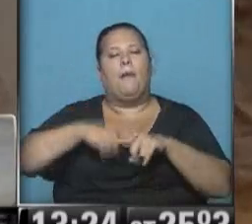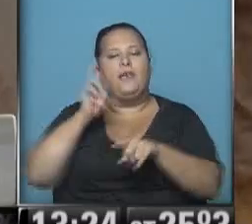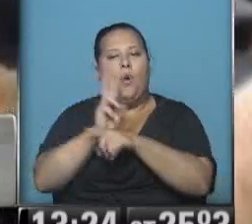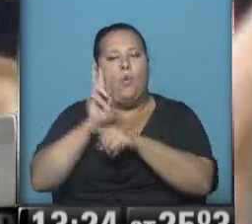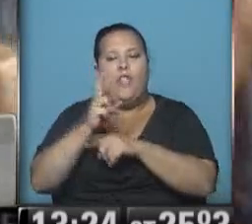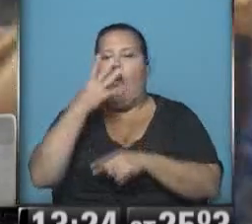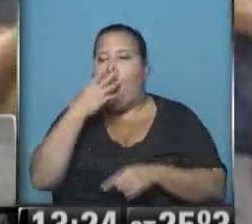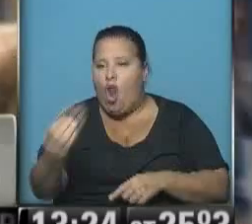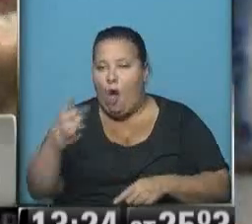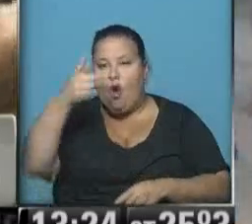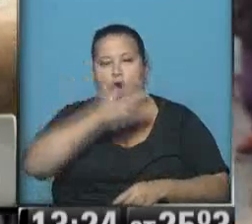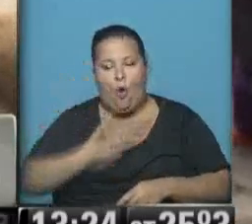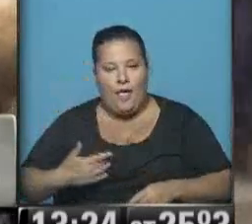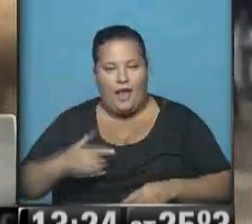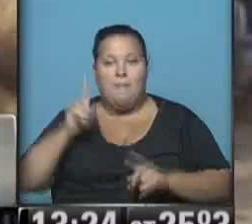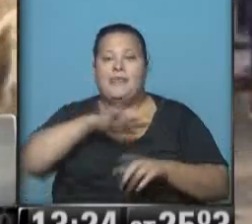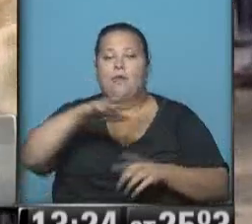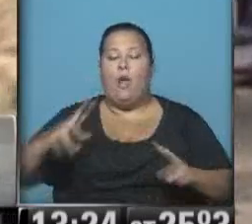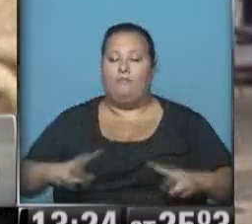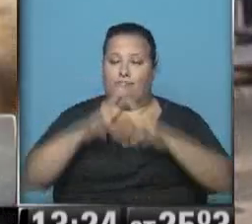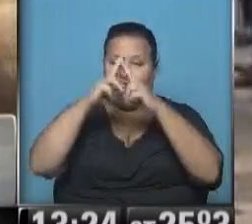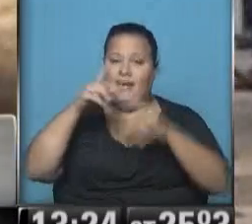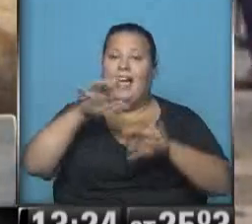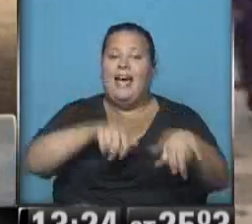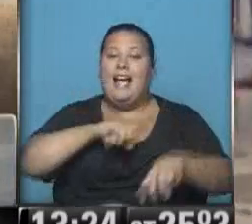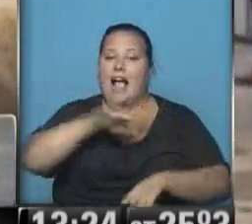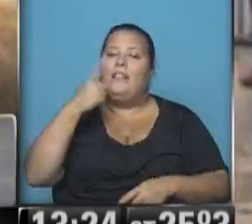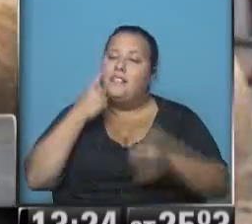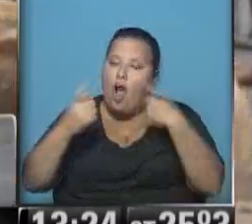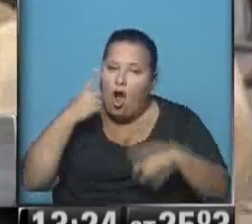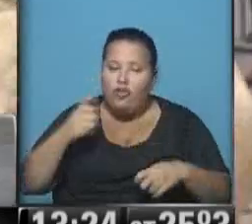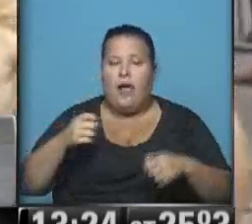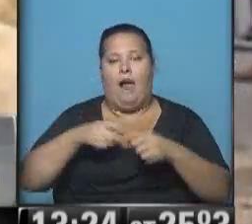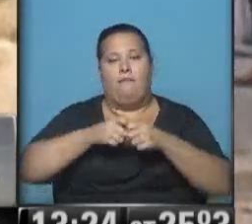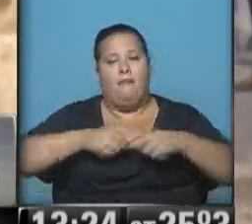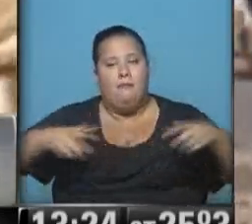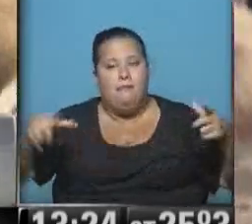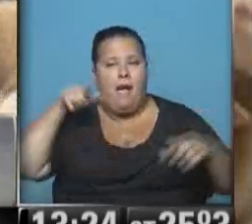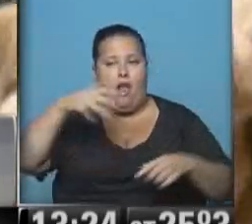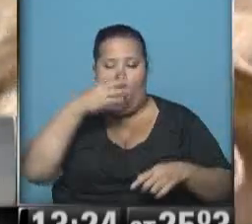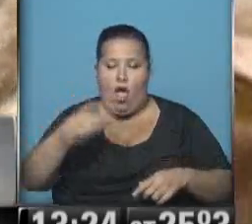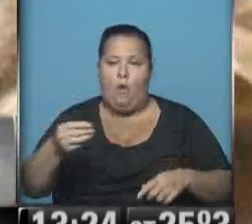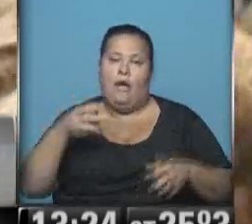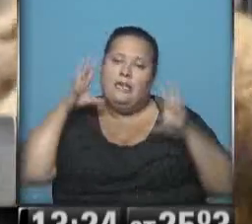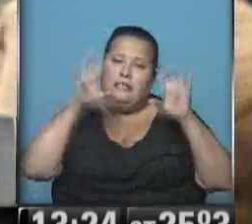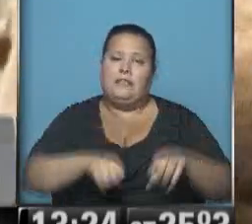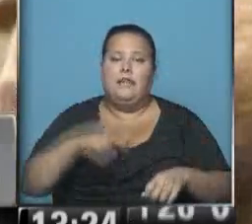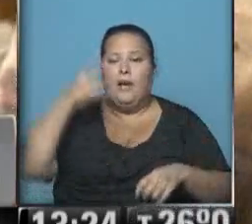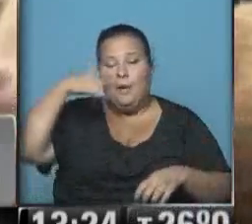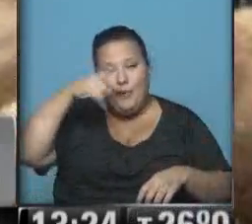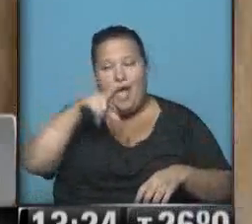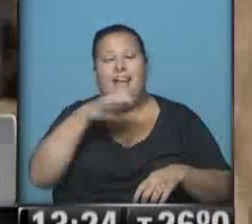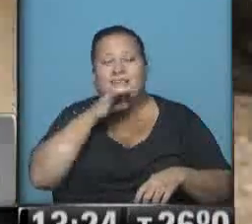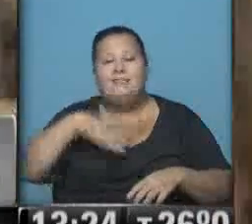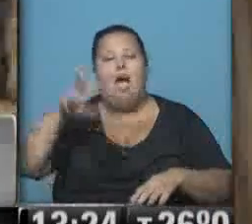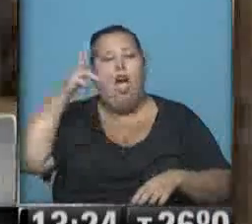de lobos del gobierno. Los granjeros reclaman que se controle el crecimiento de esta especie que ataca al ganado provocando más